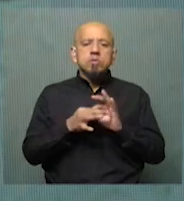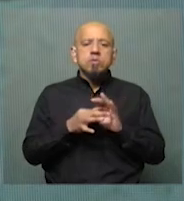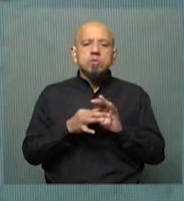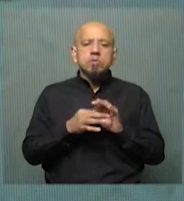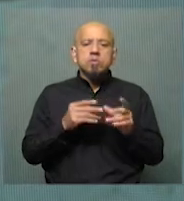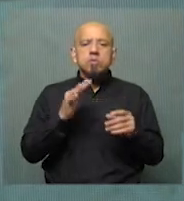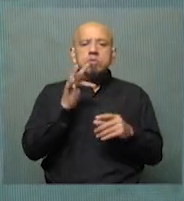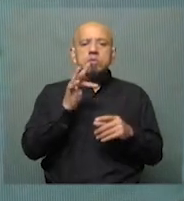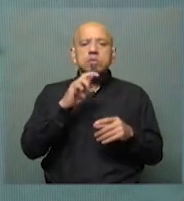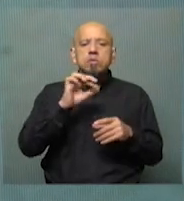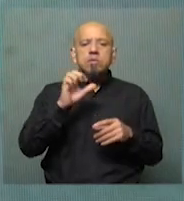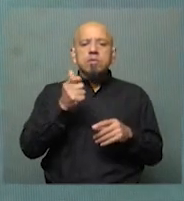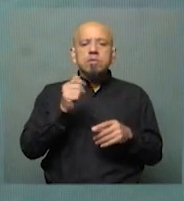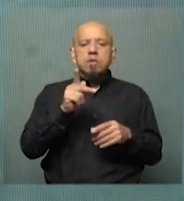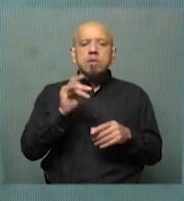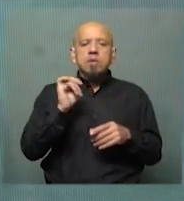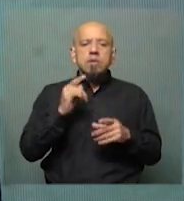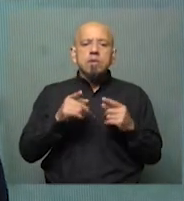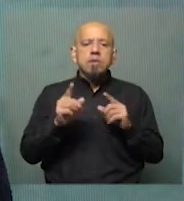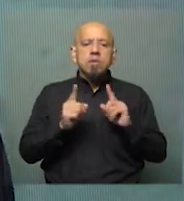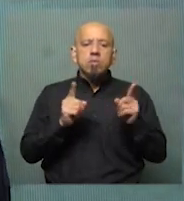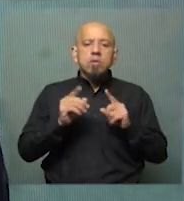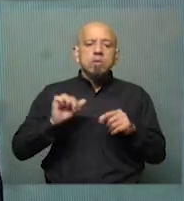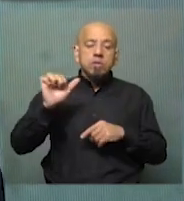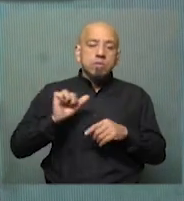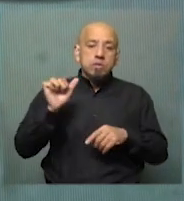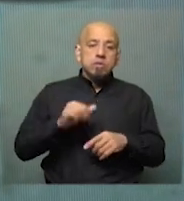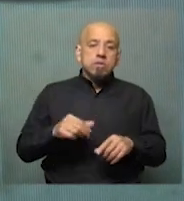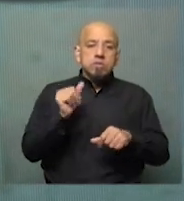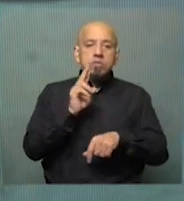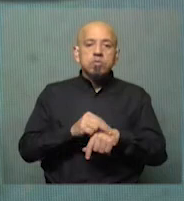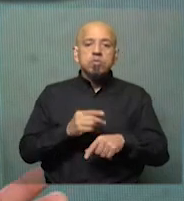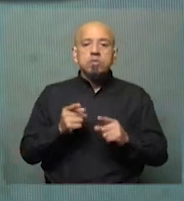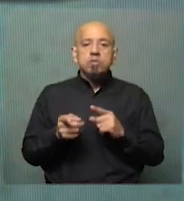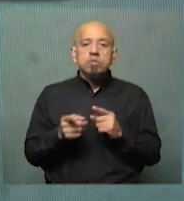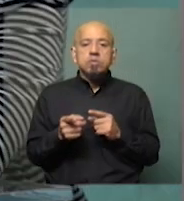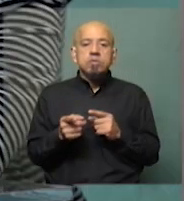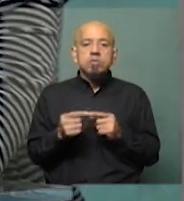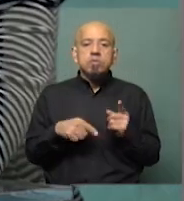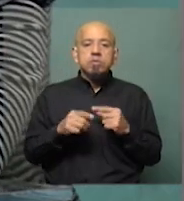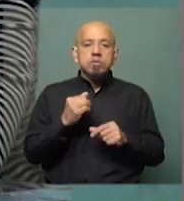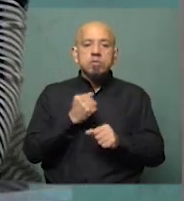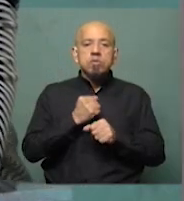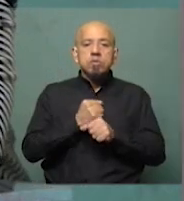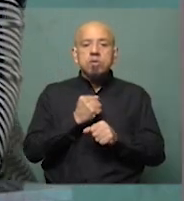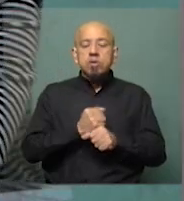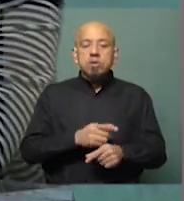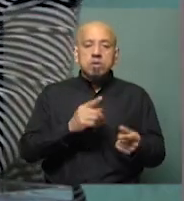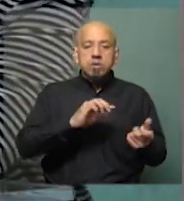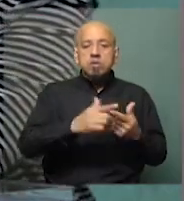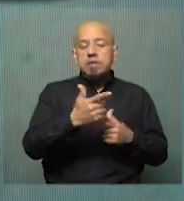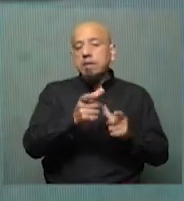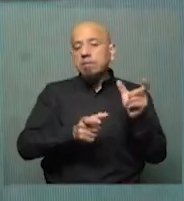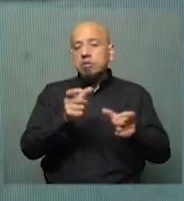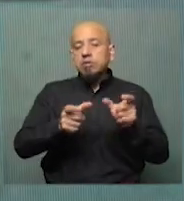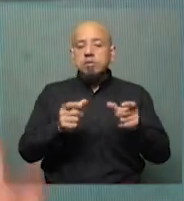si querés, como los juegos de rol, ponele, se usan en algunas empresas para también, para eso, para trabajar el relacionamiento entre la gente